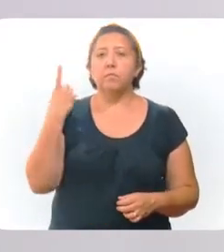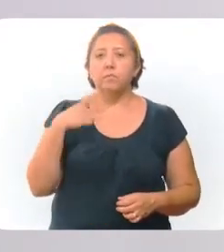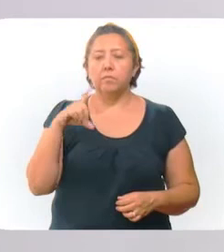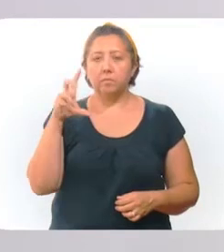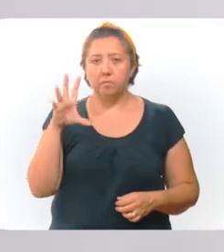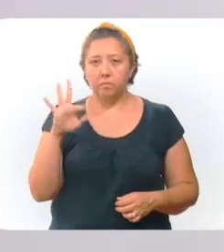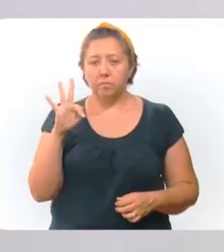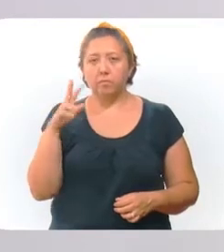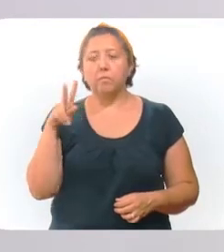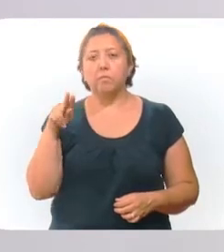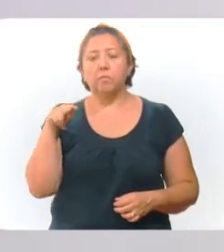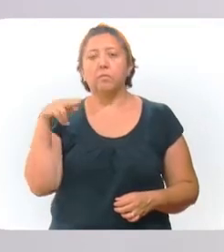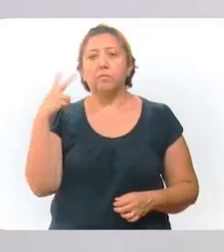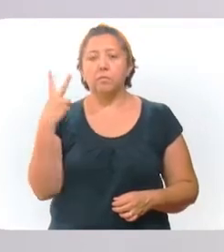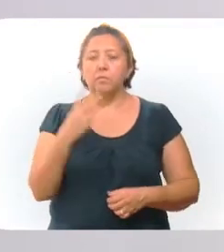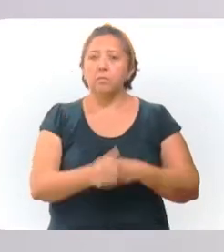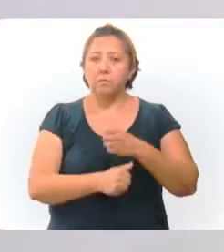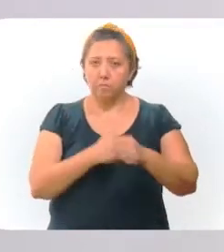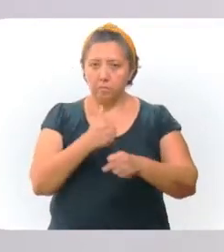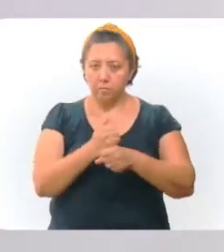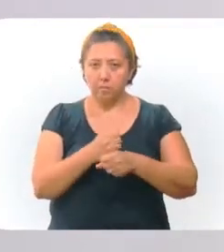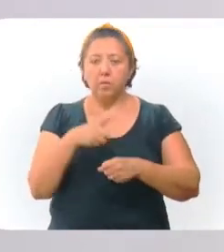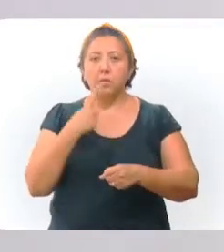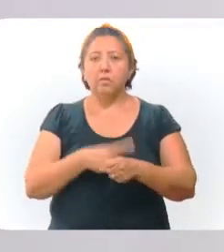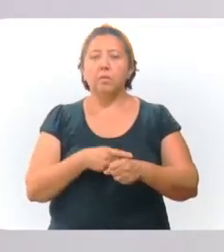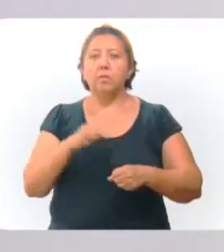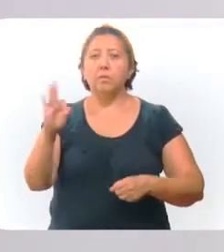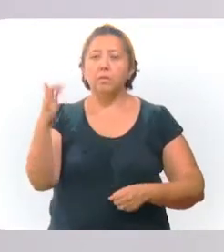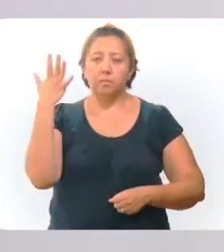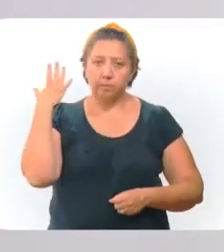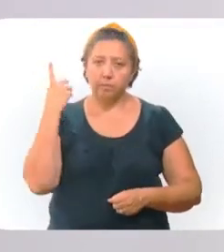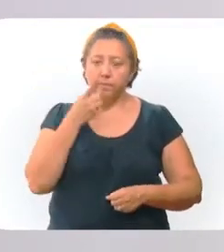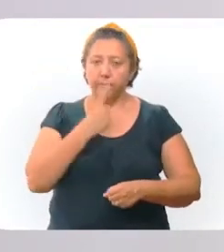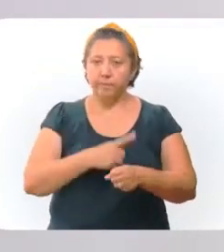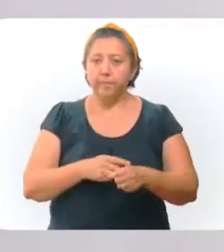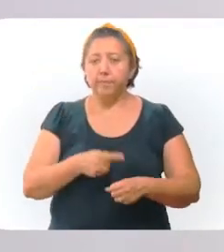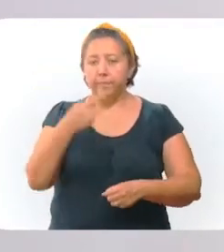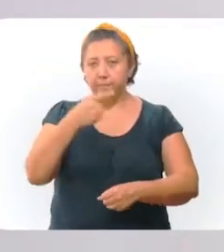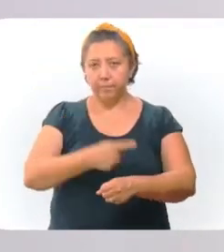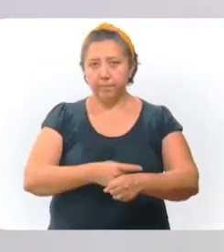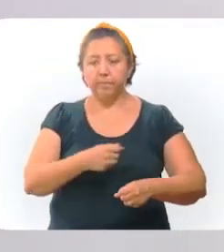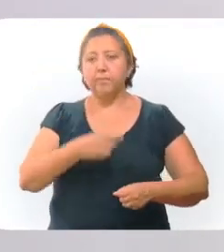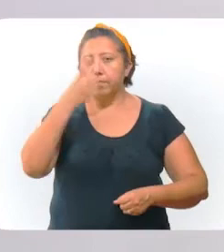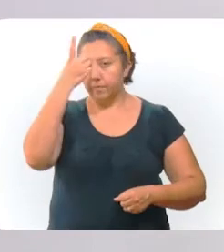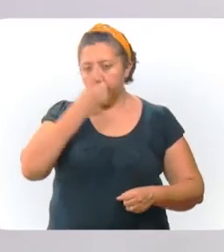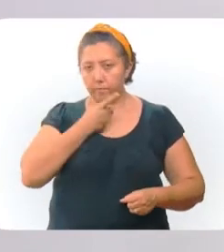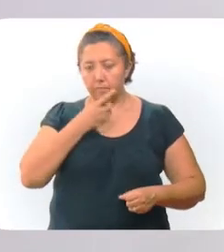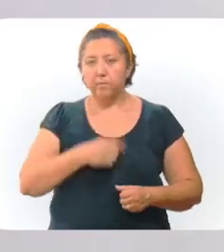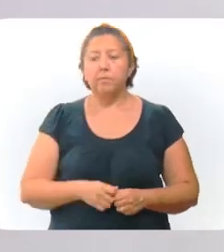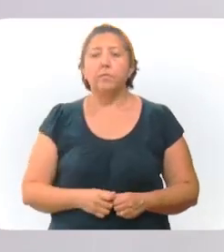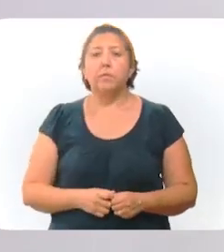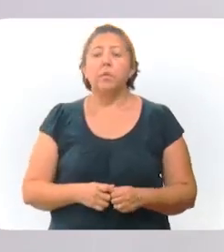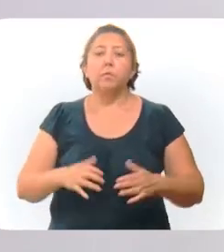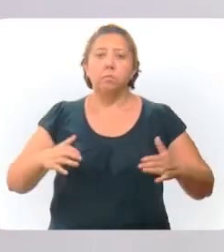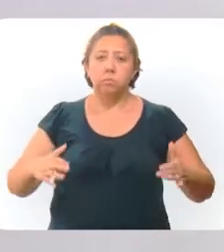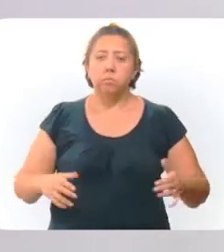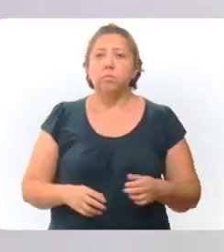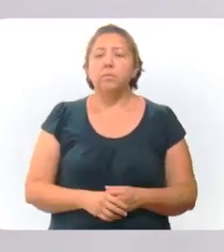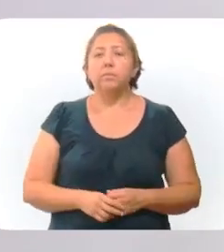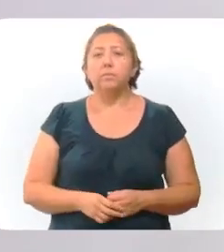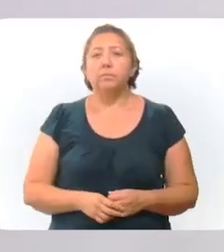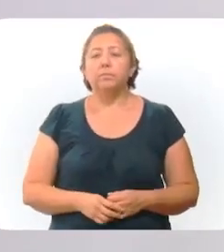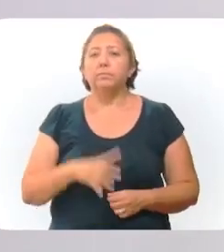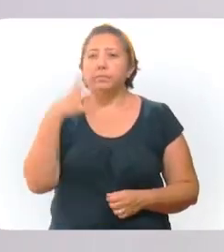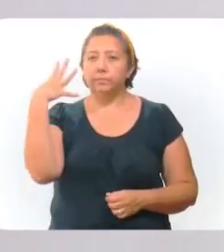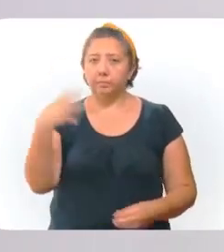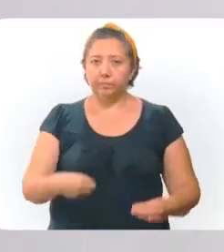edad de 40 a 82 años. Sus principales enfermedades fueron hipertensión arterial sistémica, diabetes mellitus y obesidad.